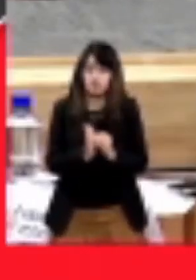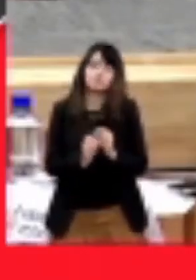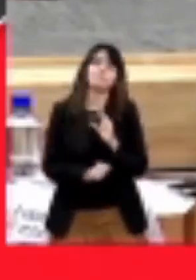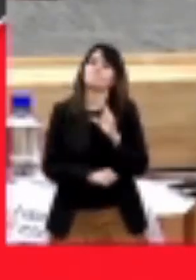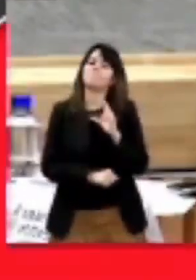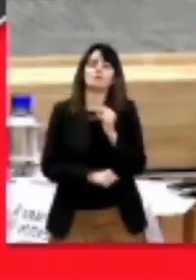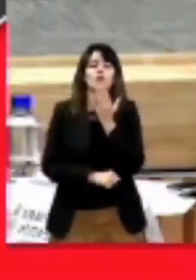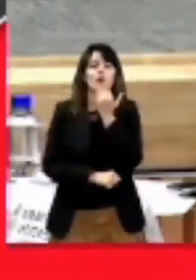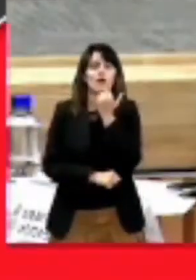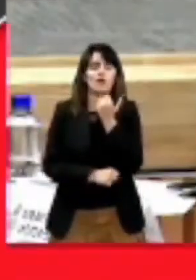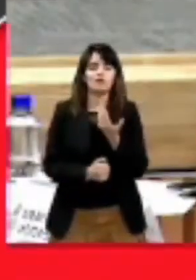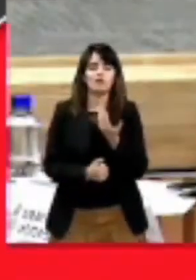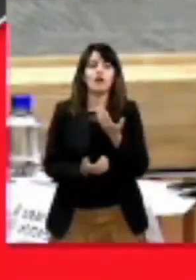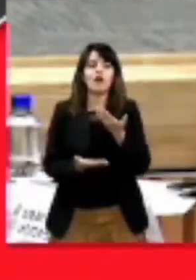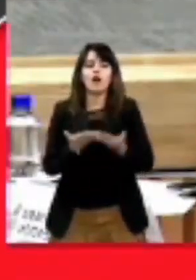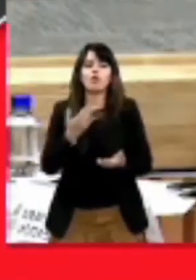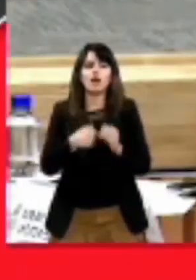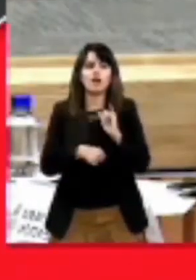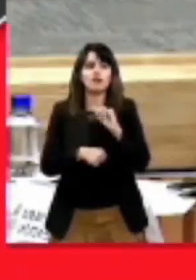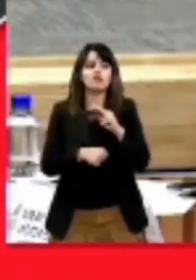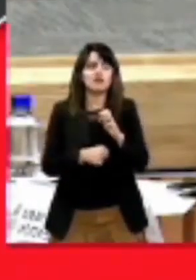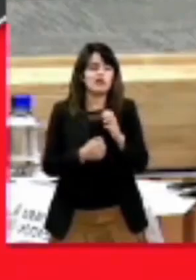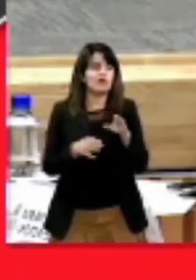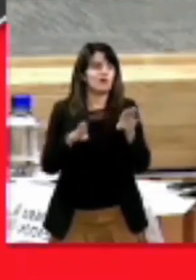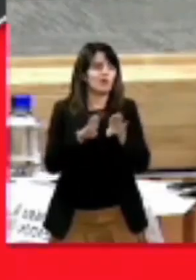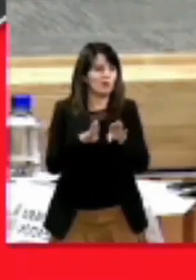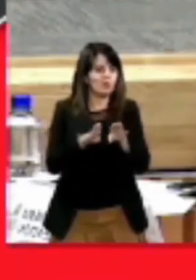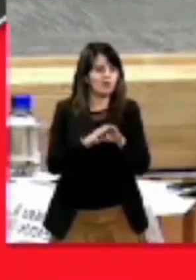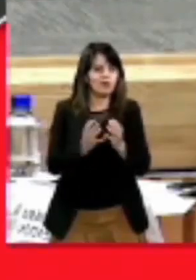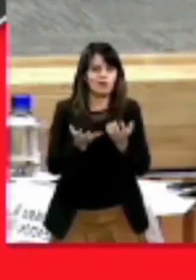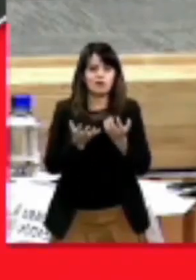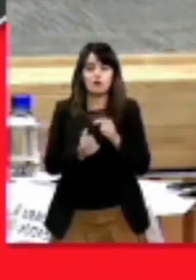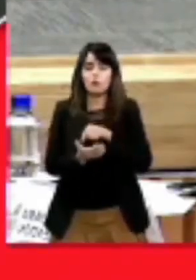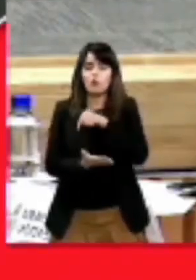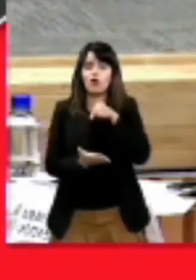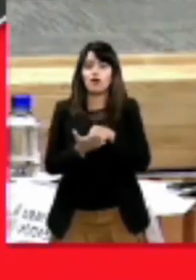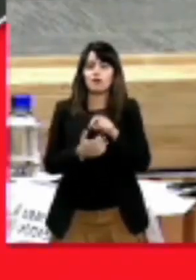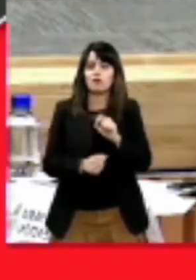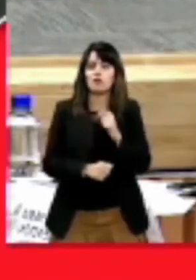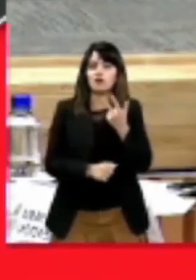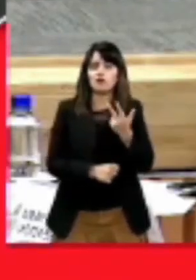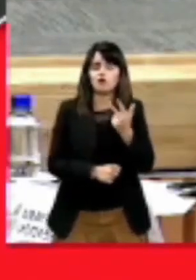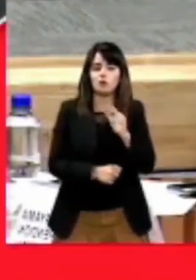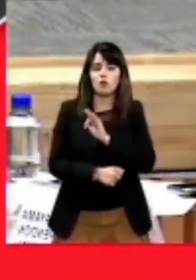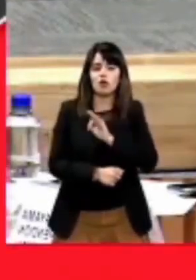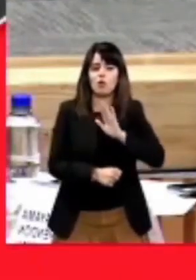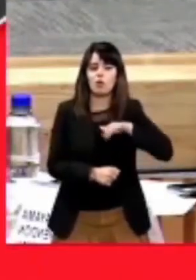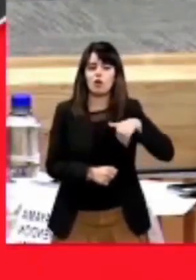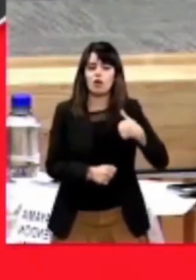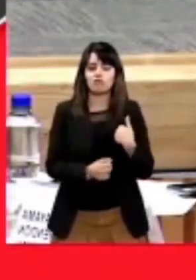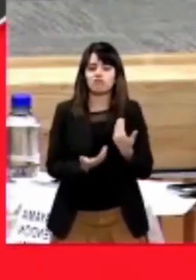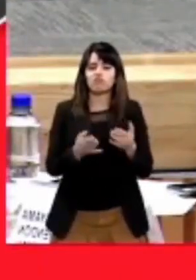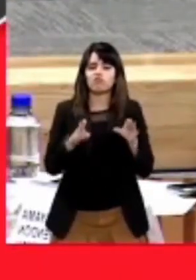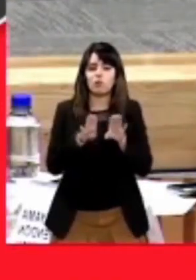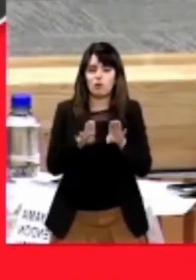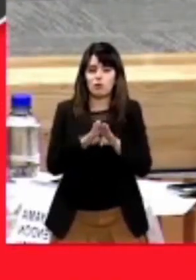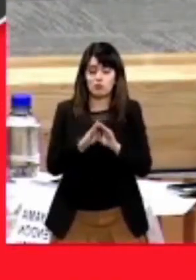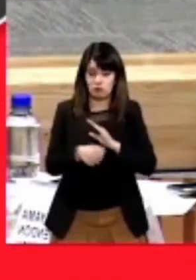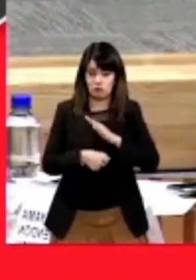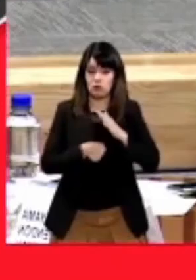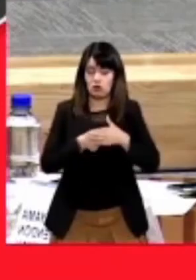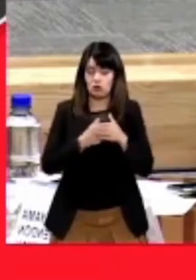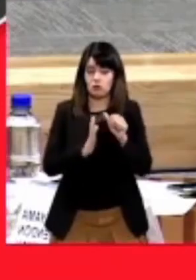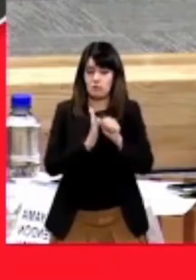le va a hacer el INE para conseguir 28 sedes en unos cuantos meses en